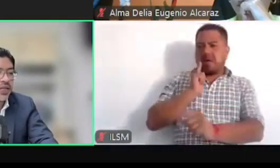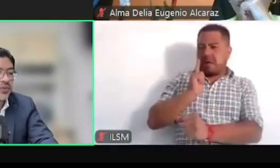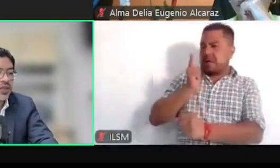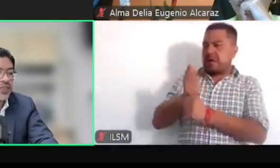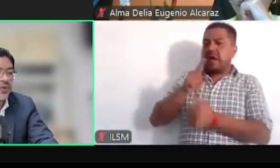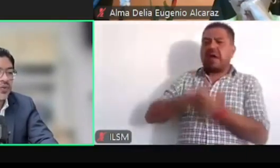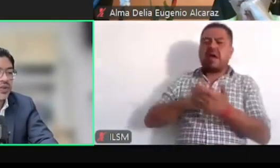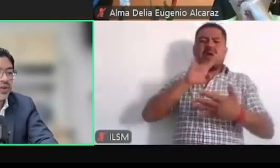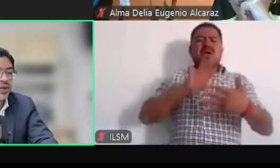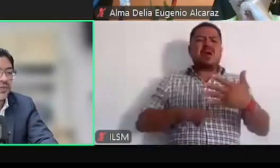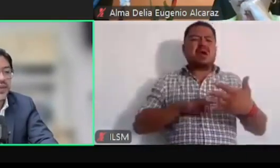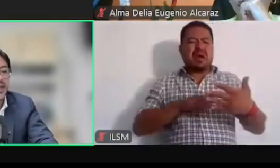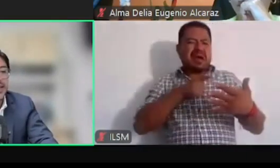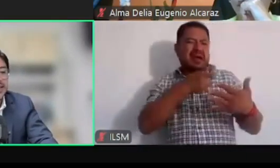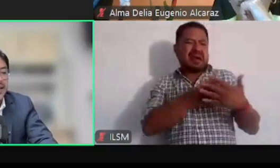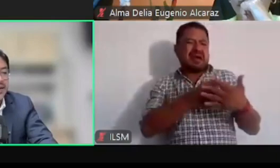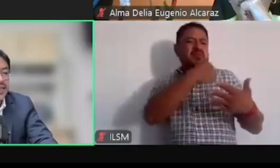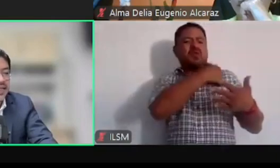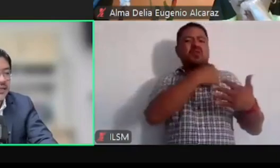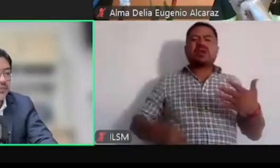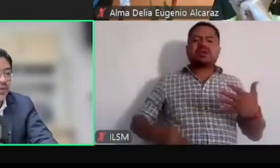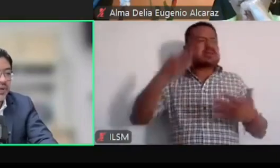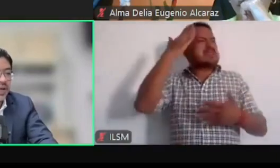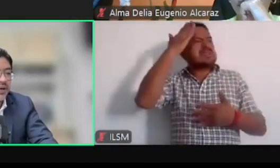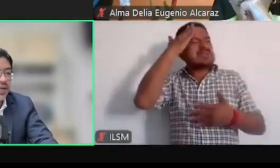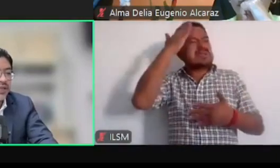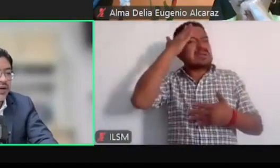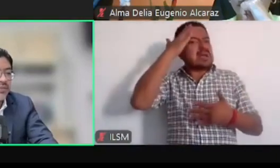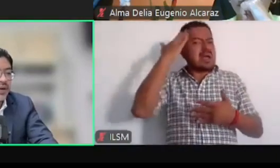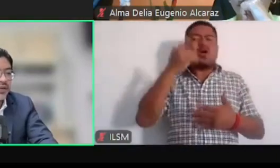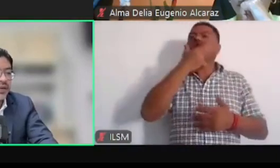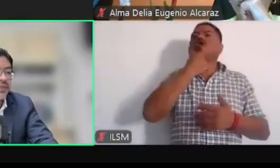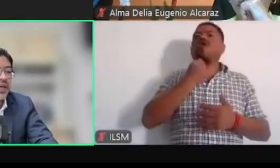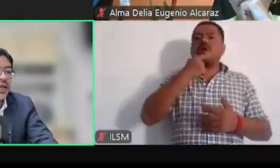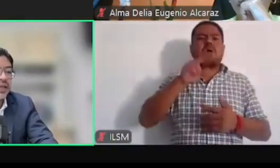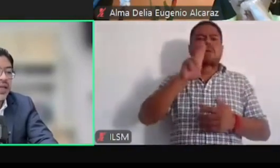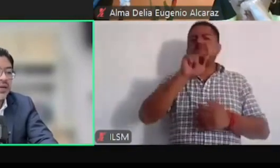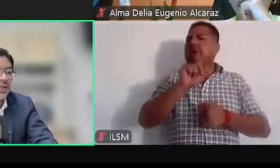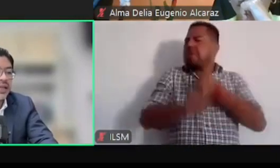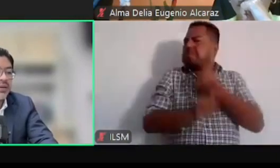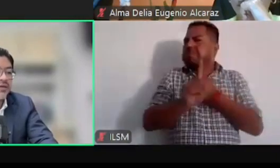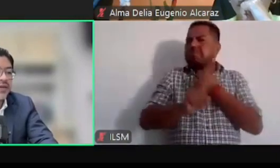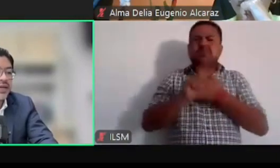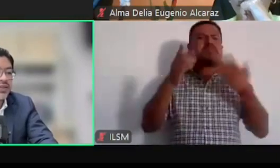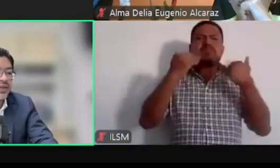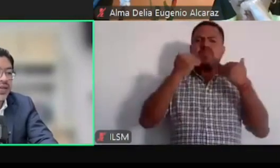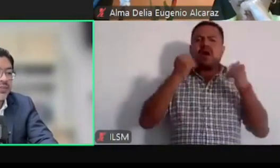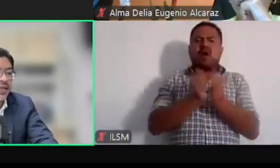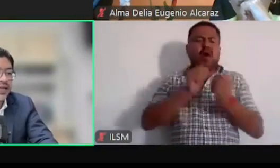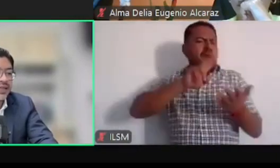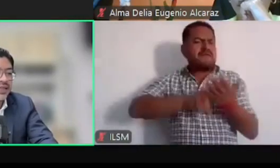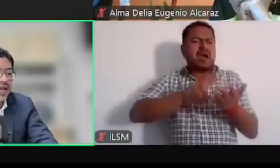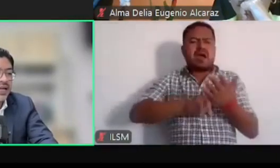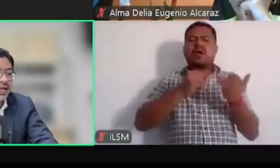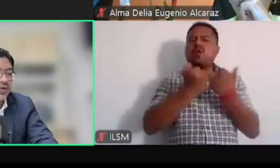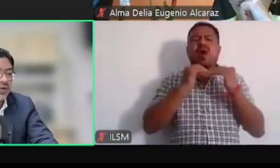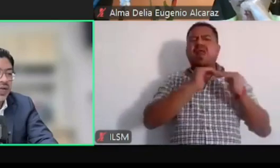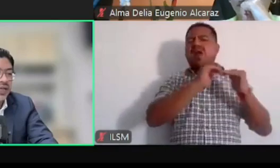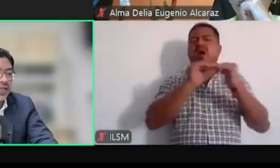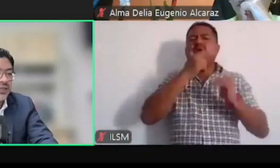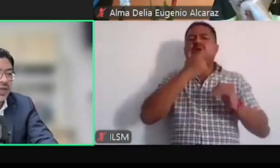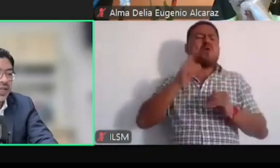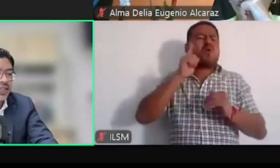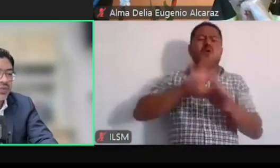la planilla del municipio en cuestión está encabezada por un hombre no genera un impacto dado que de la verificación de la paridad general en la